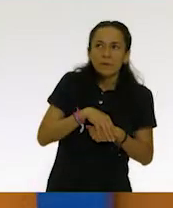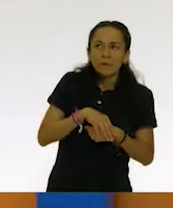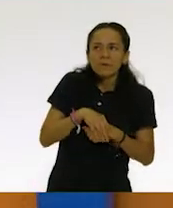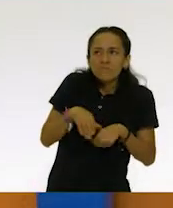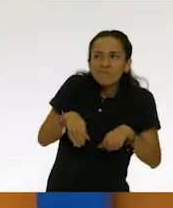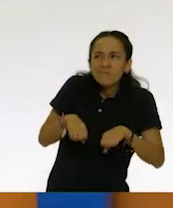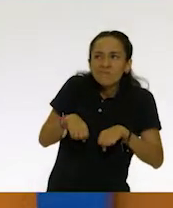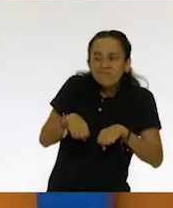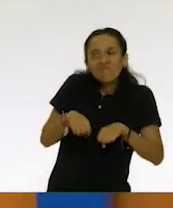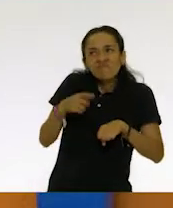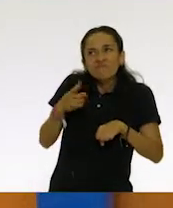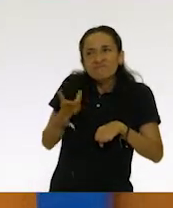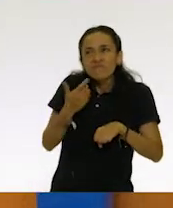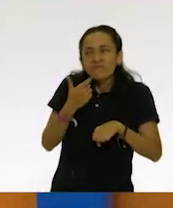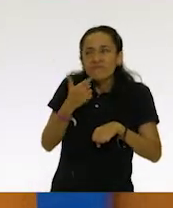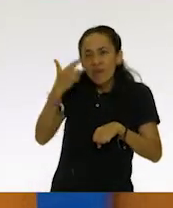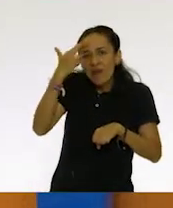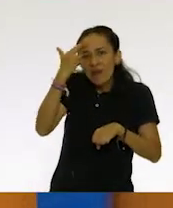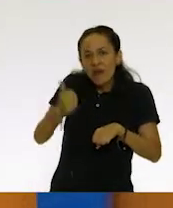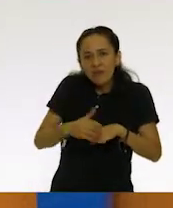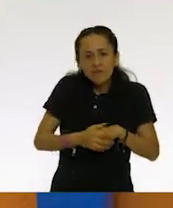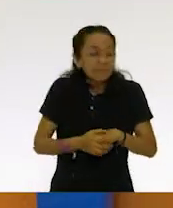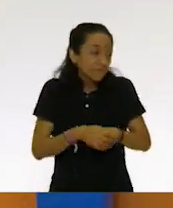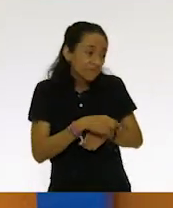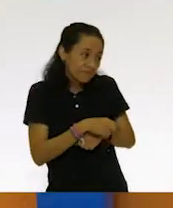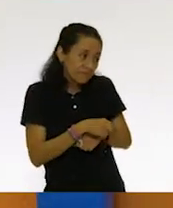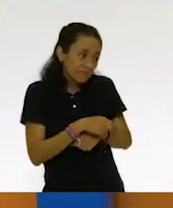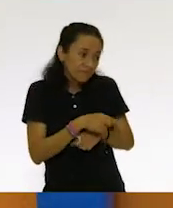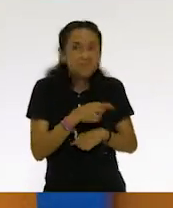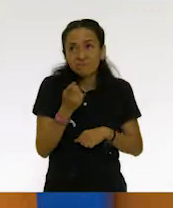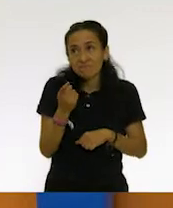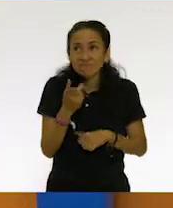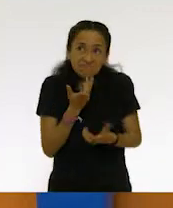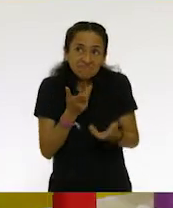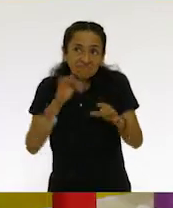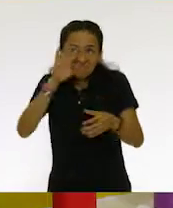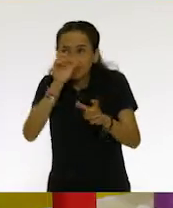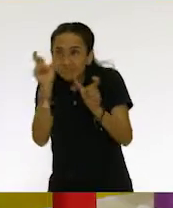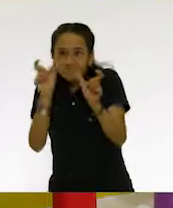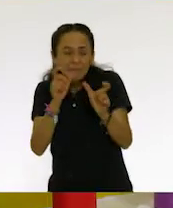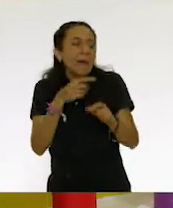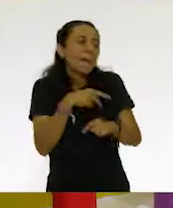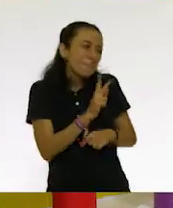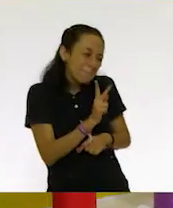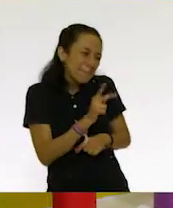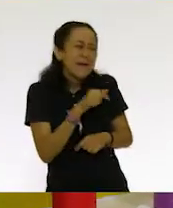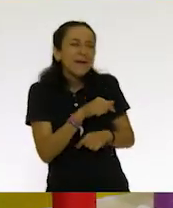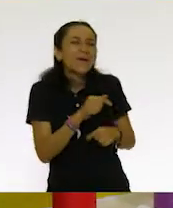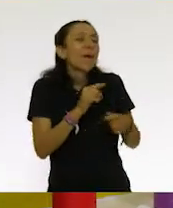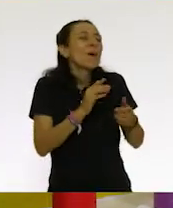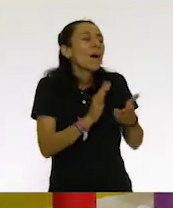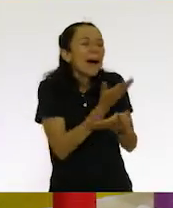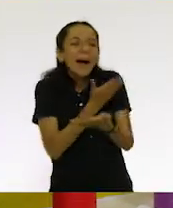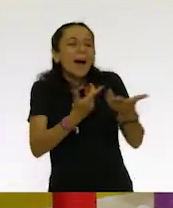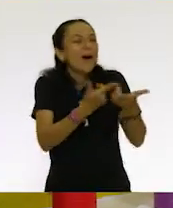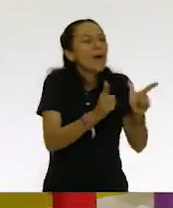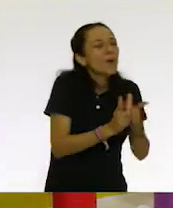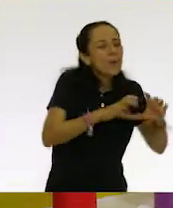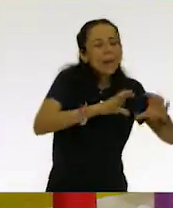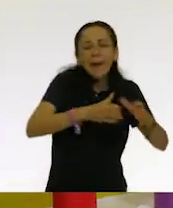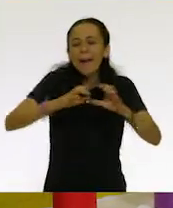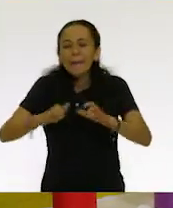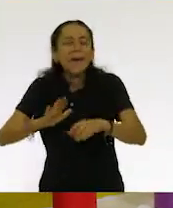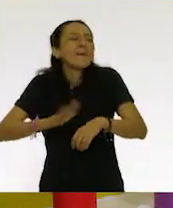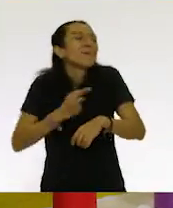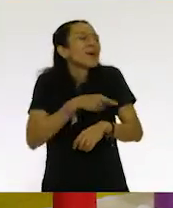hacía diferentes grupos de ovejas porque en realidad quería seguir viéndolo. Ah, recuerdo muy bien la historia y